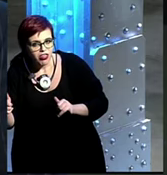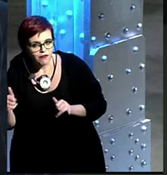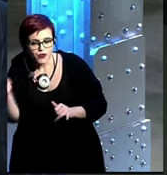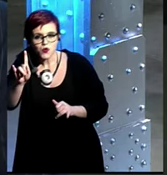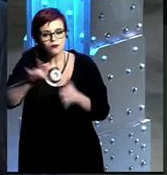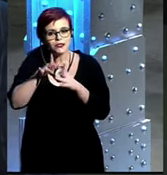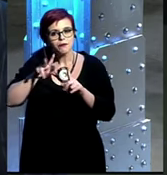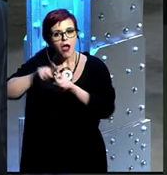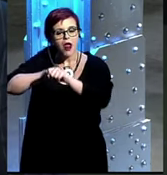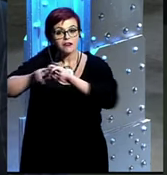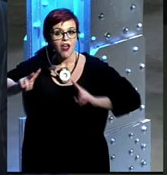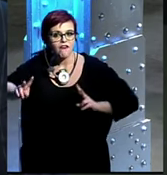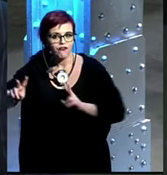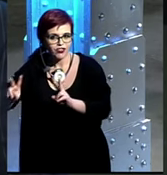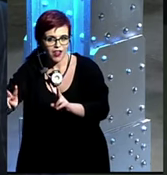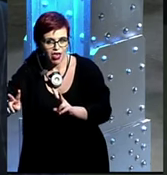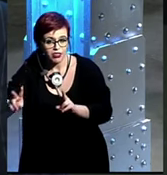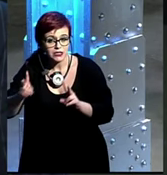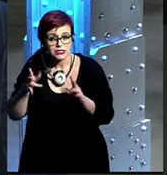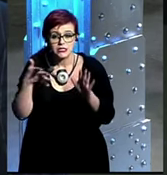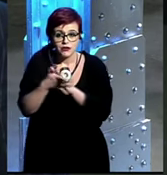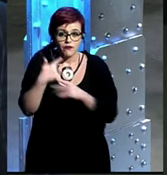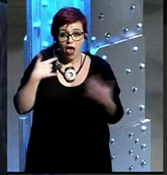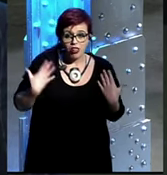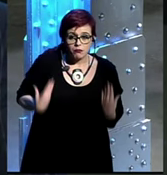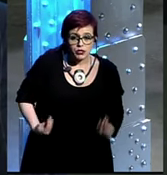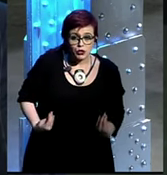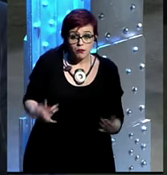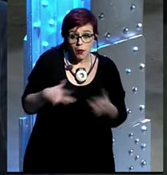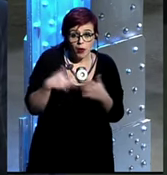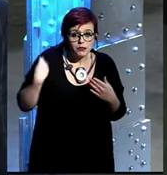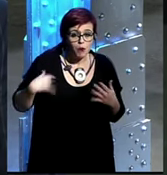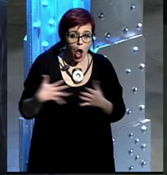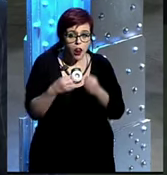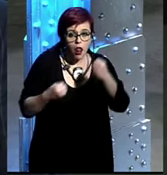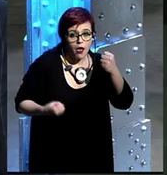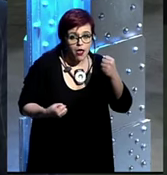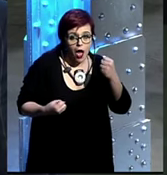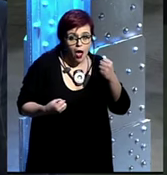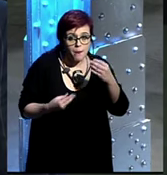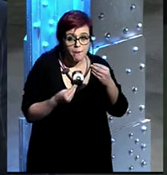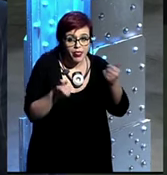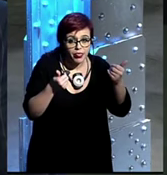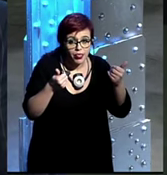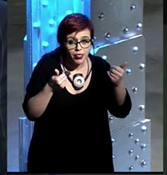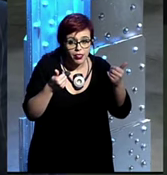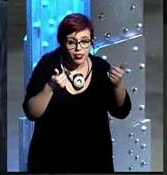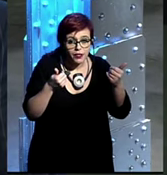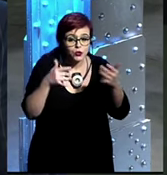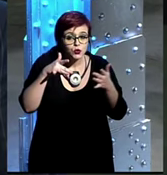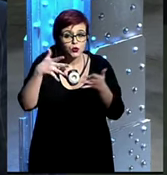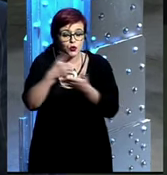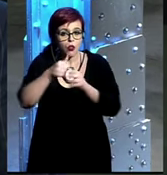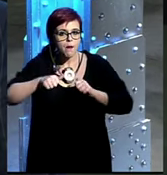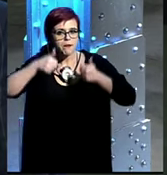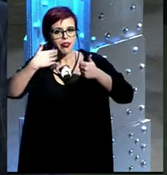estar deprimido es un estado en el cual la energía básica que uno necesita para vivir parece desaparecer. Todo empieza a